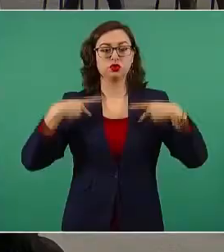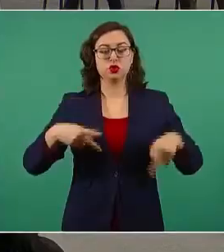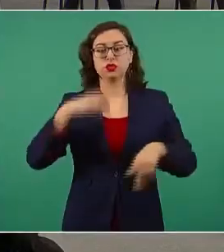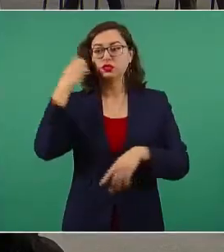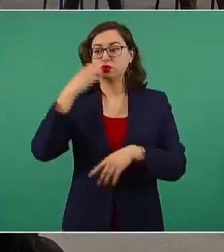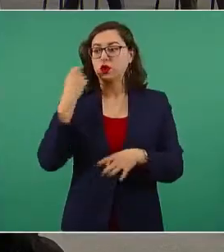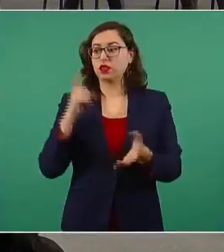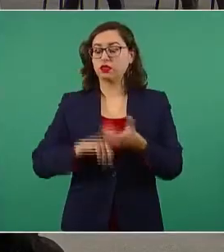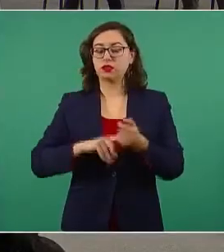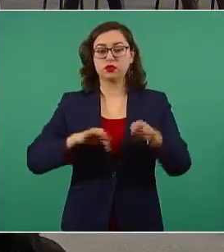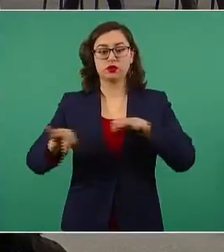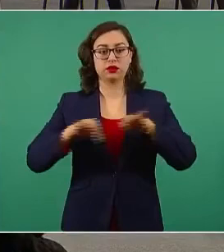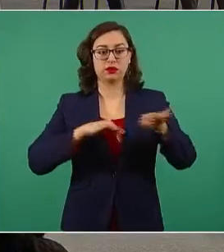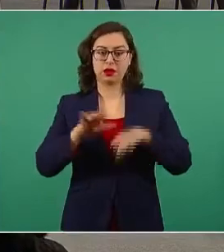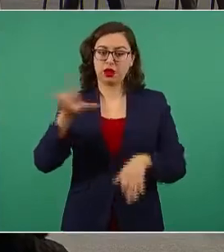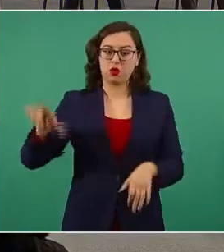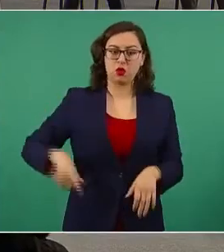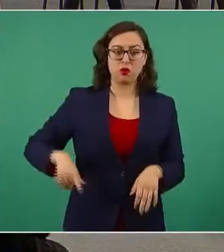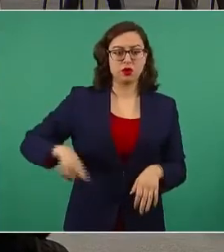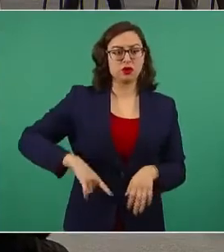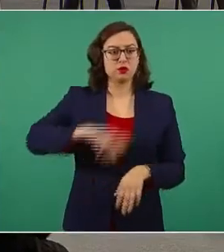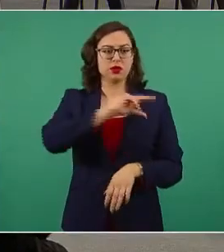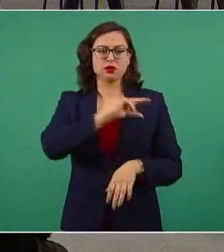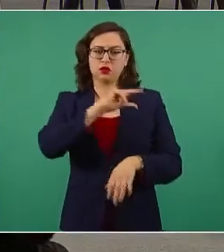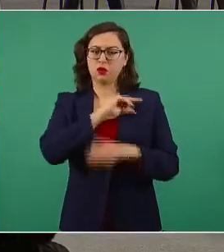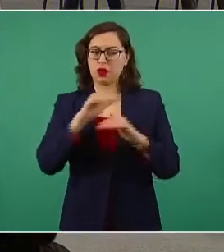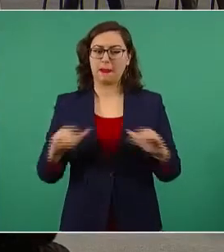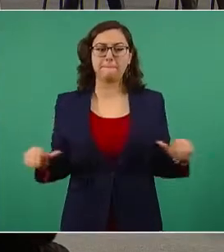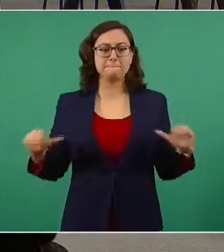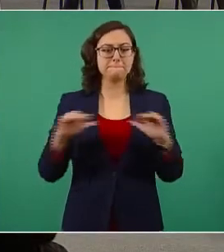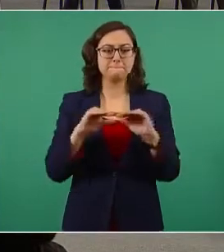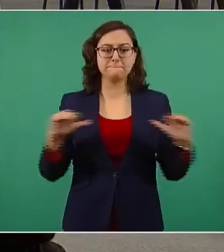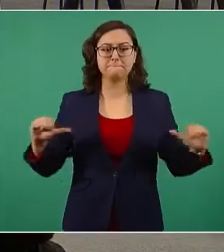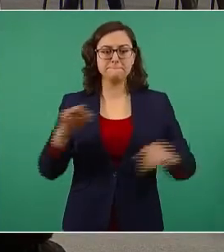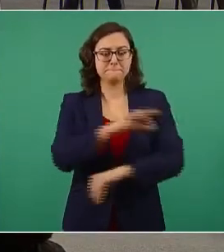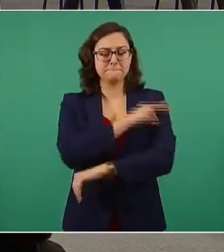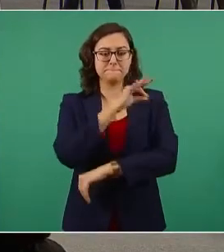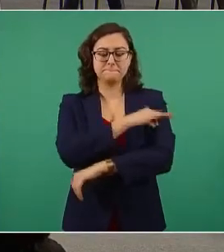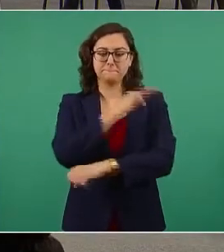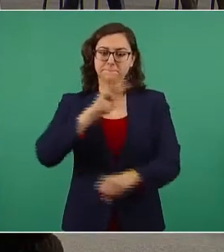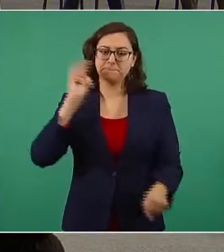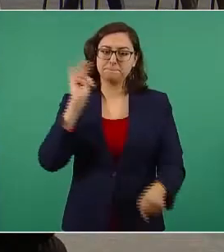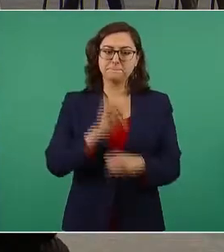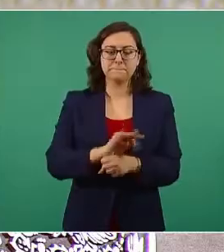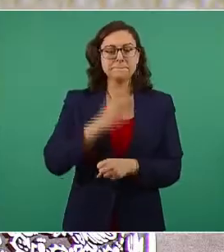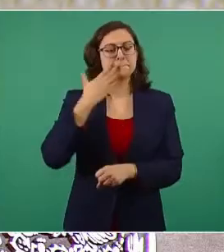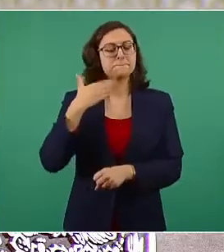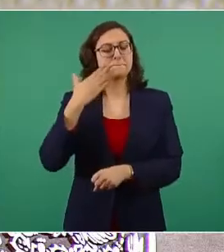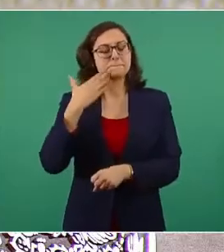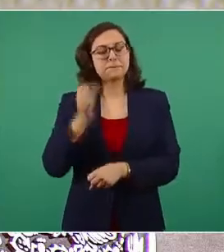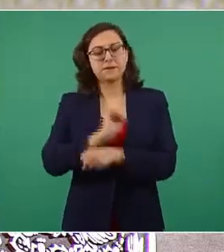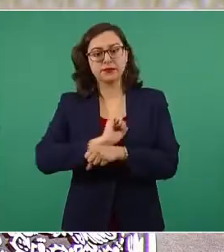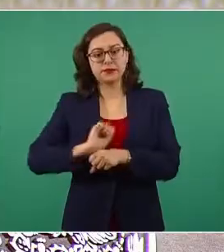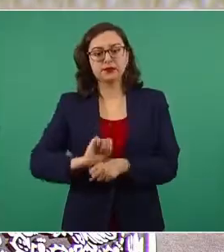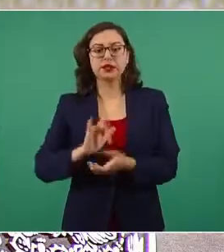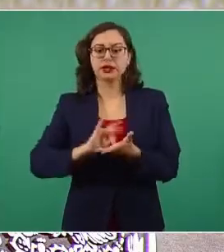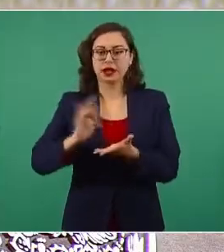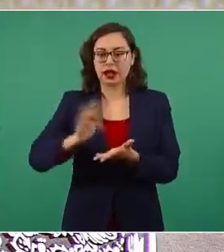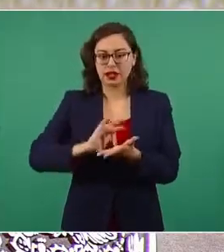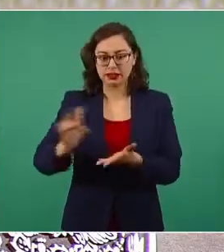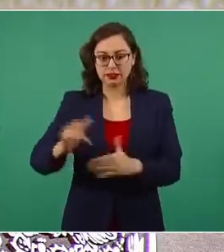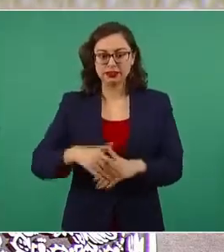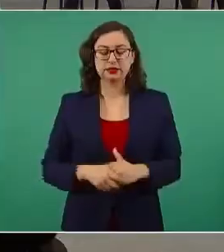educativo, tanto de escuelas públicas como privadas. Agradezco a todos esa gentileza y ese apoyo que dieron. En lo que